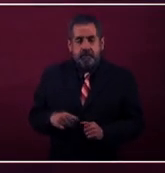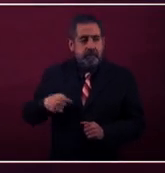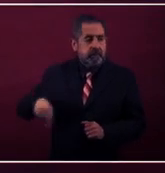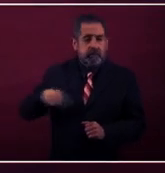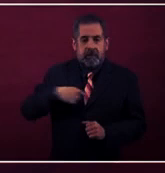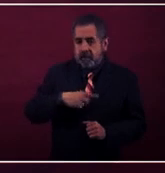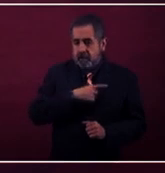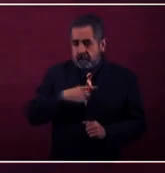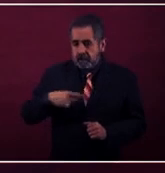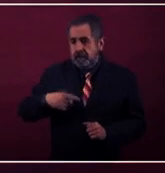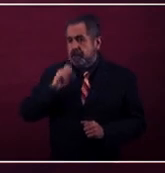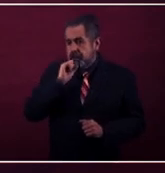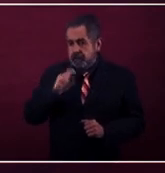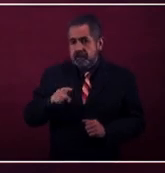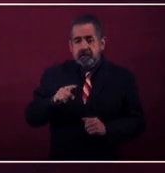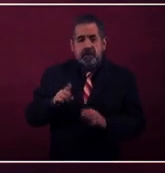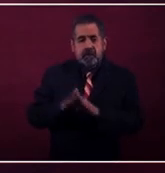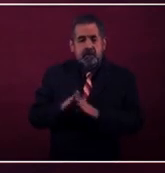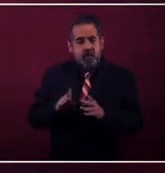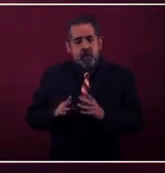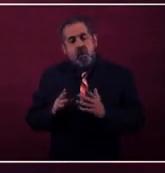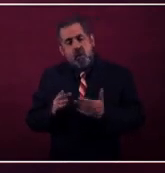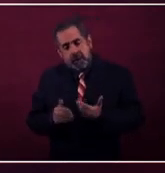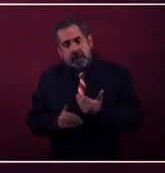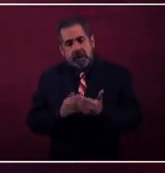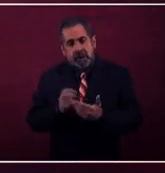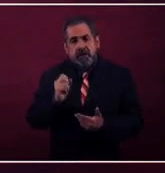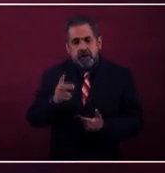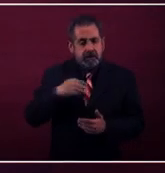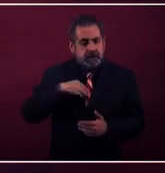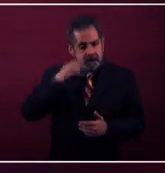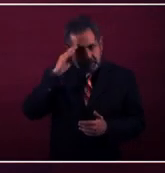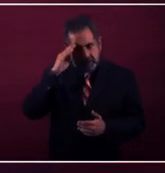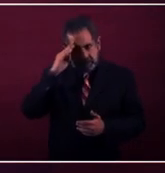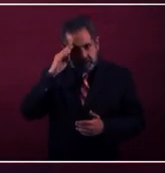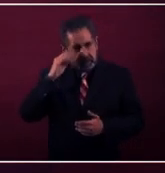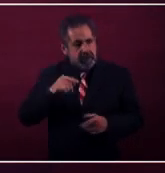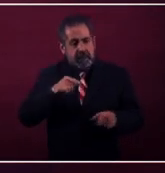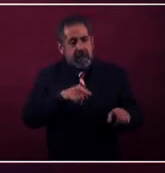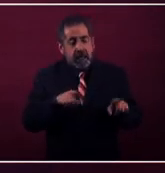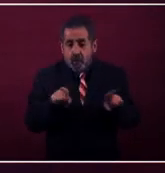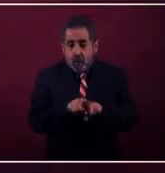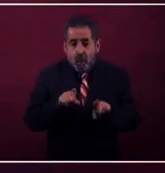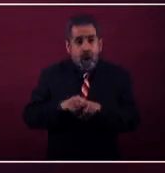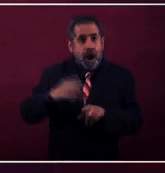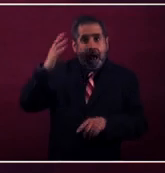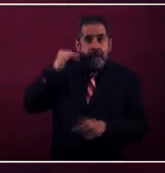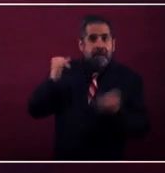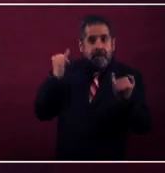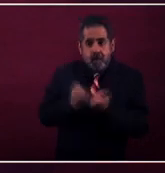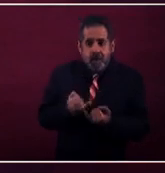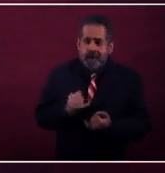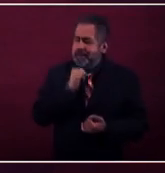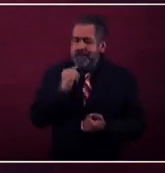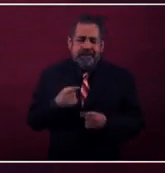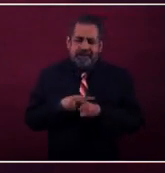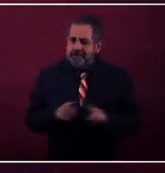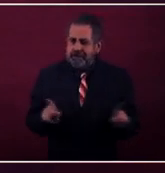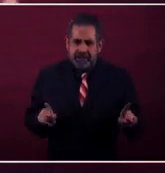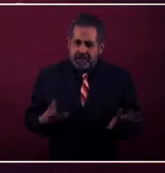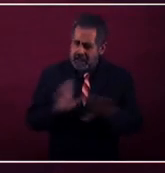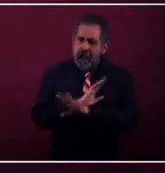debemos también de ir concediendo de que ya no es lo mismo. O sea,